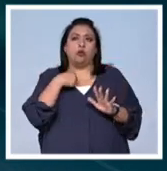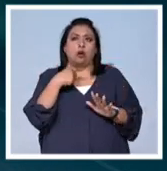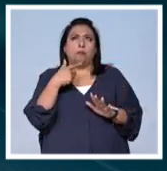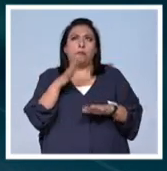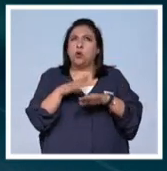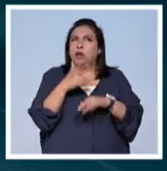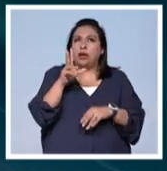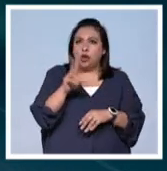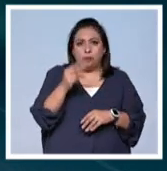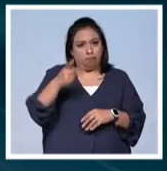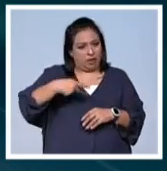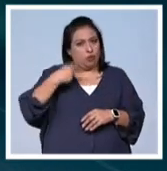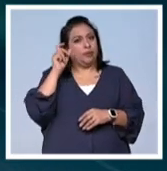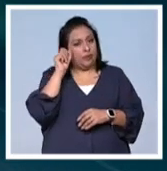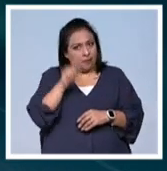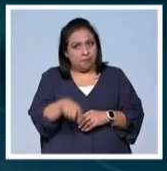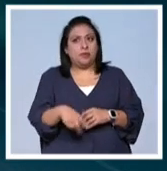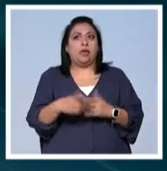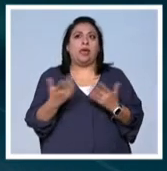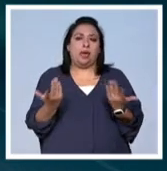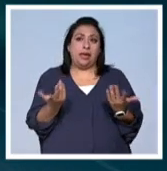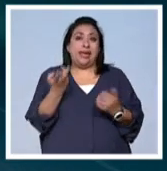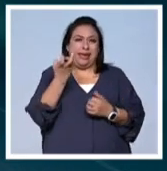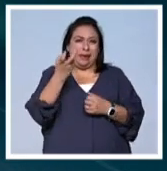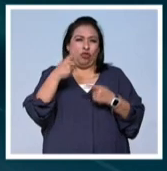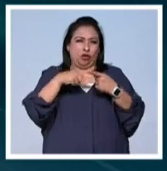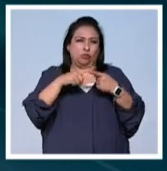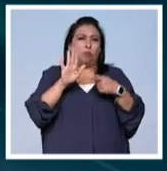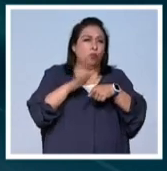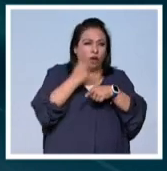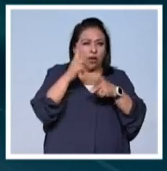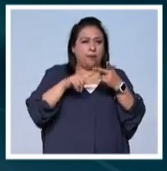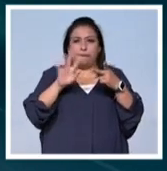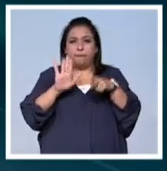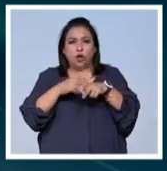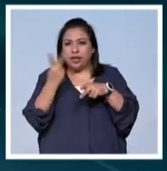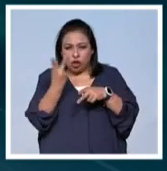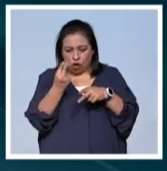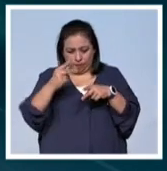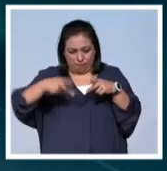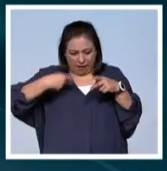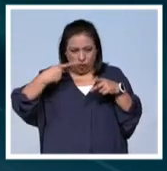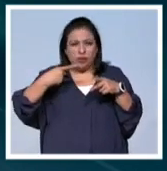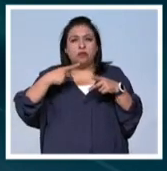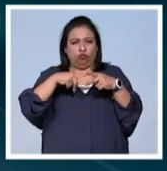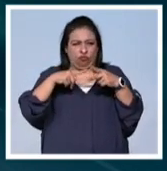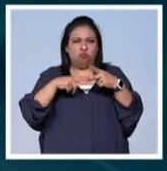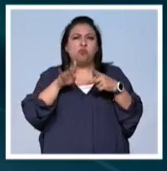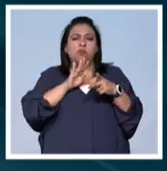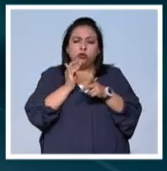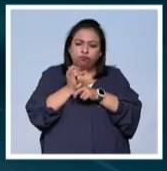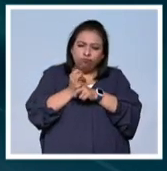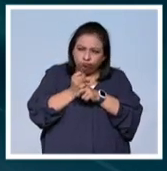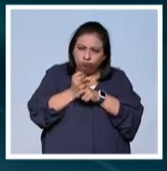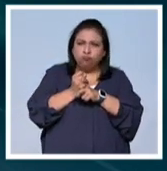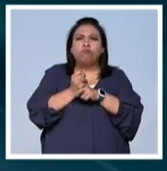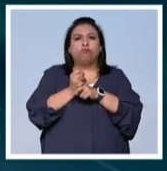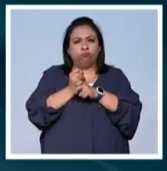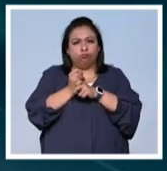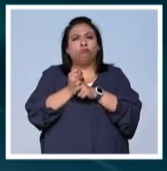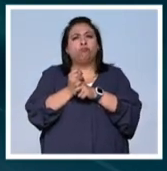qué no no Entonces yo creo que que con con estas preguntas pues podemos indagar